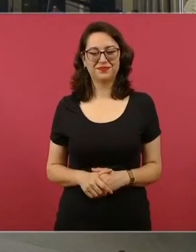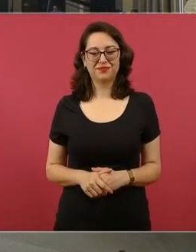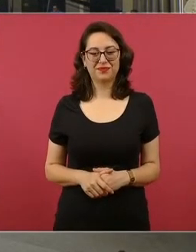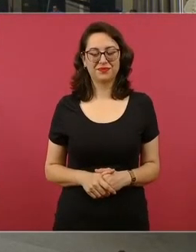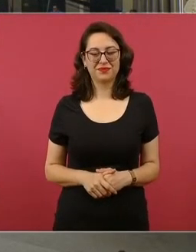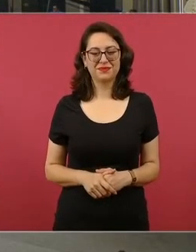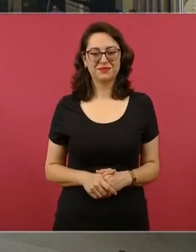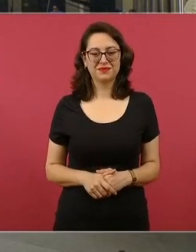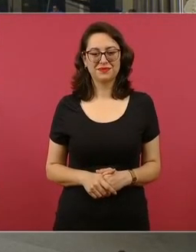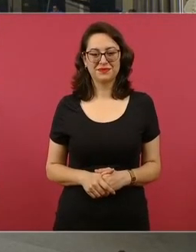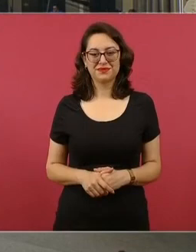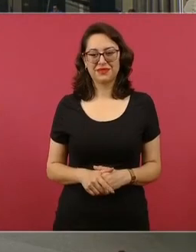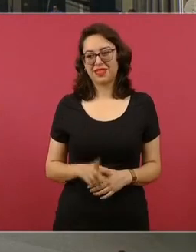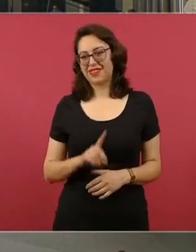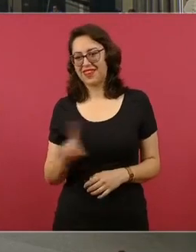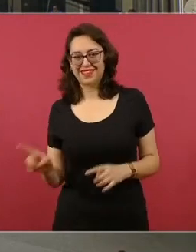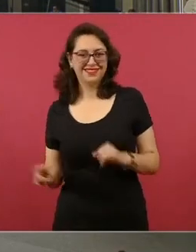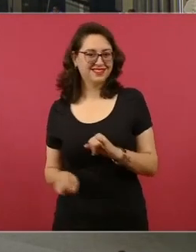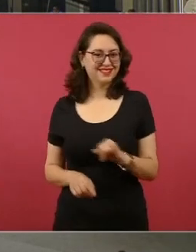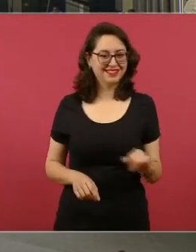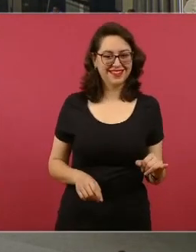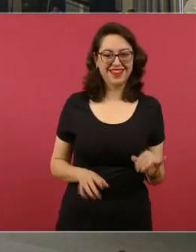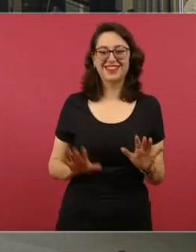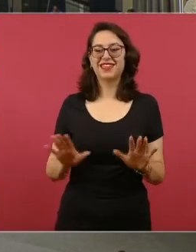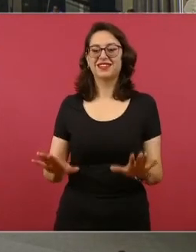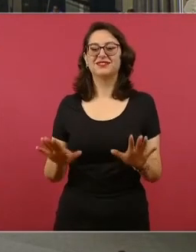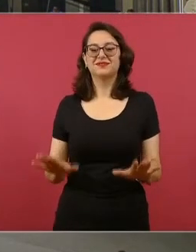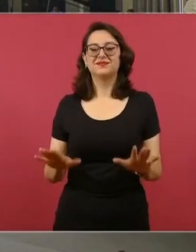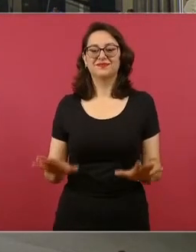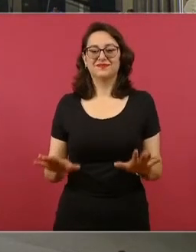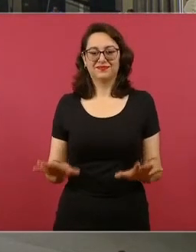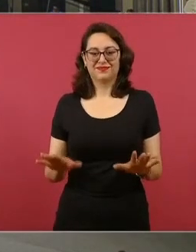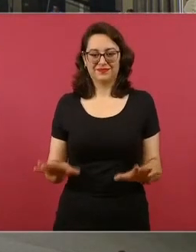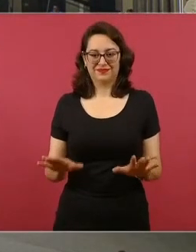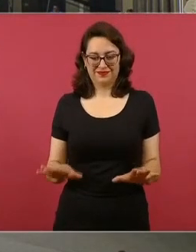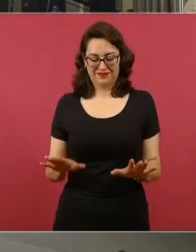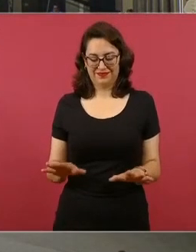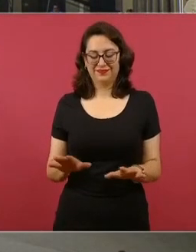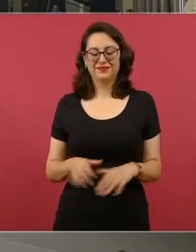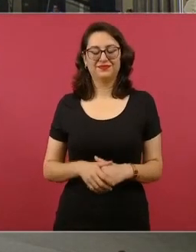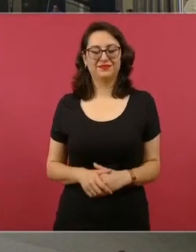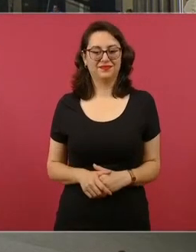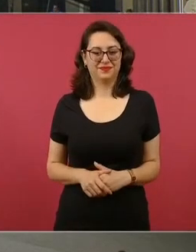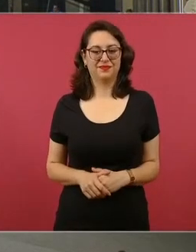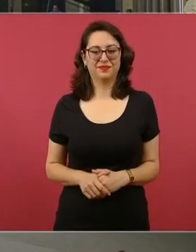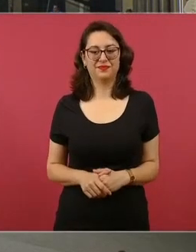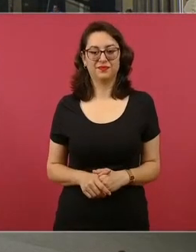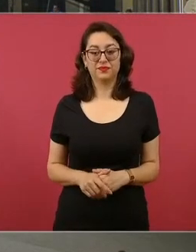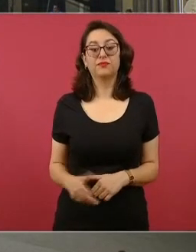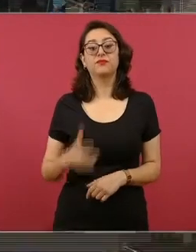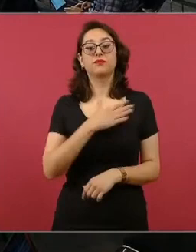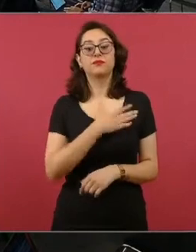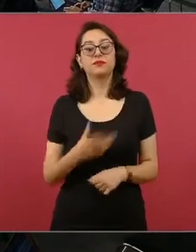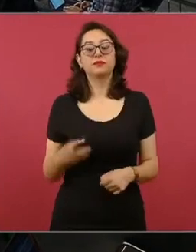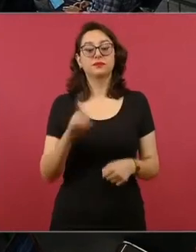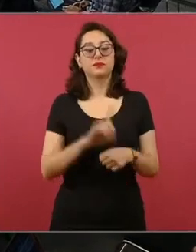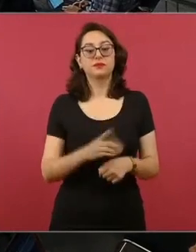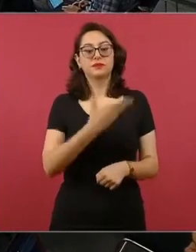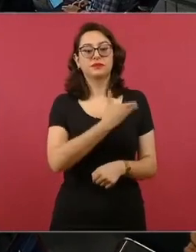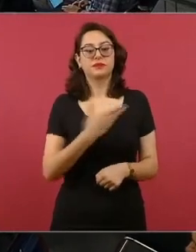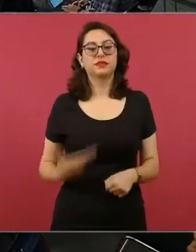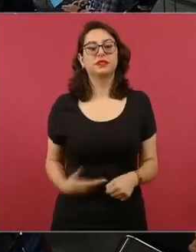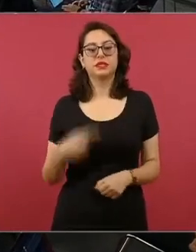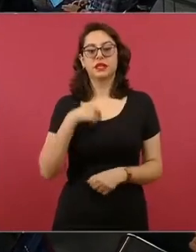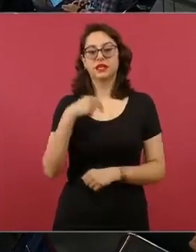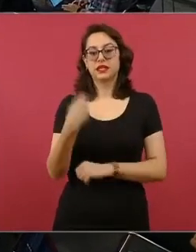izquierda de ustedes. Muy buenos días, ya, señor presidente. Ya te escuché, vas. Muy buenos días, señor presidente. Janet